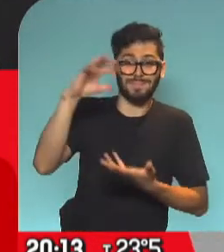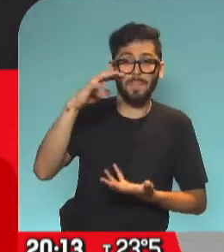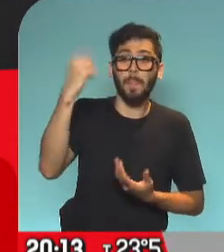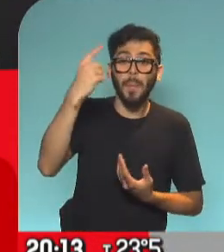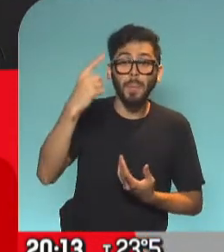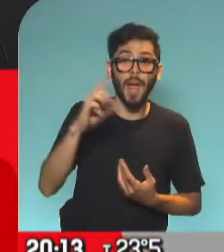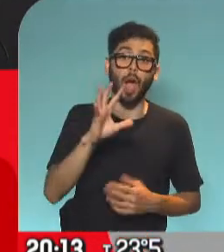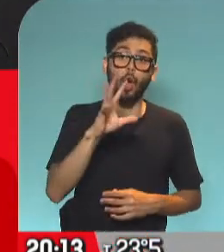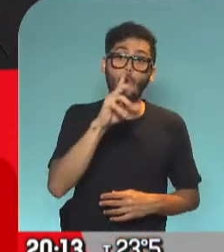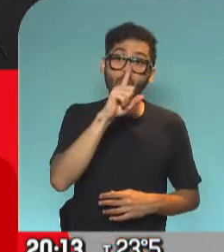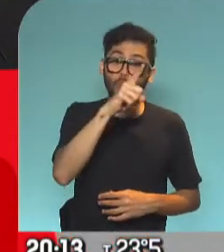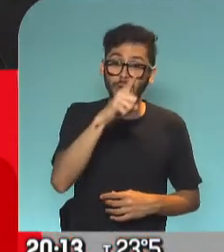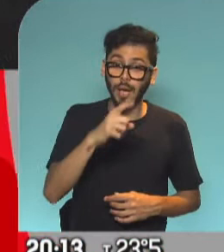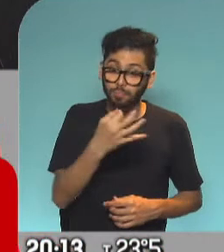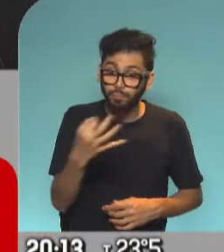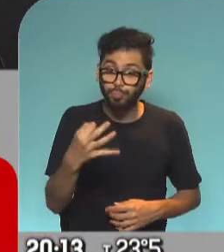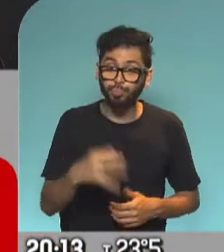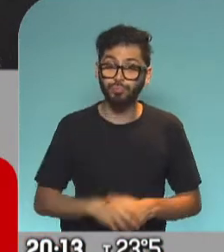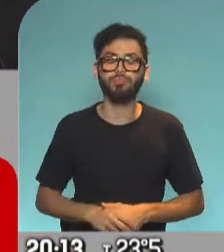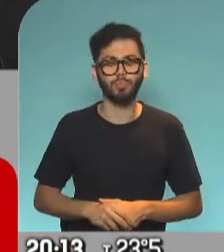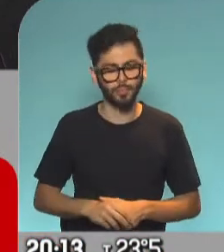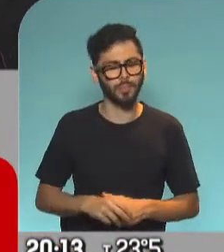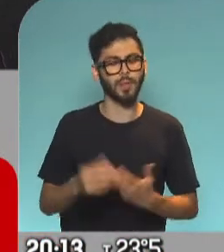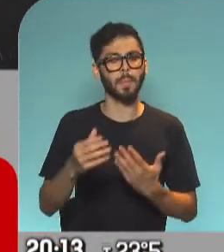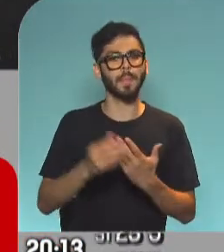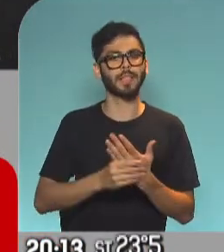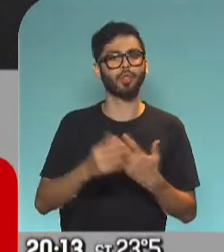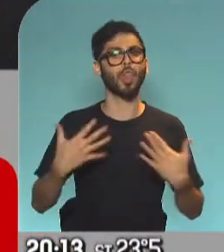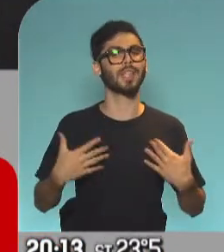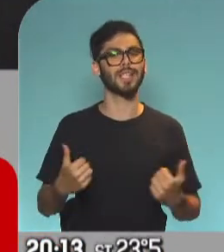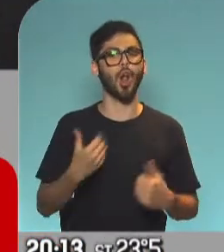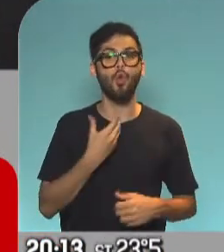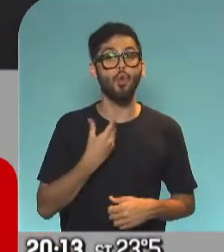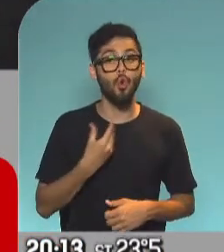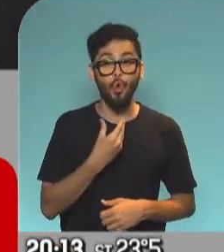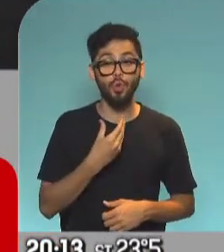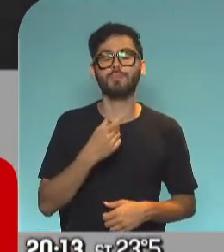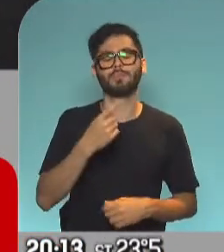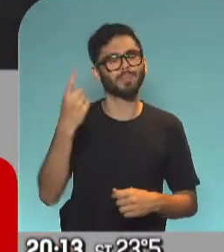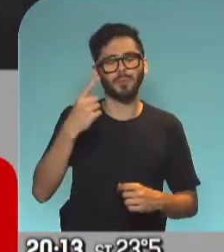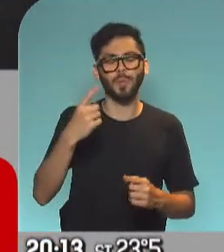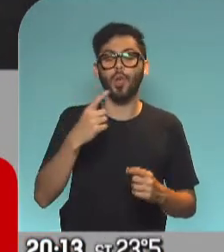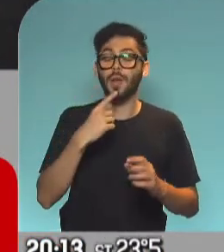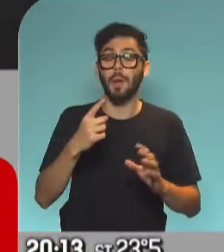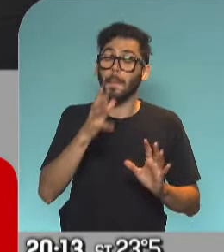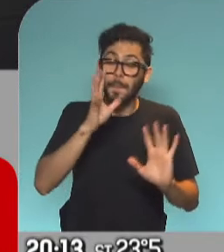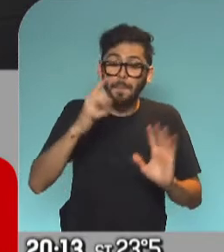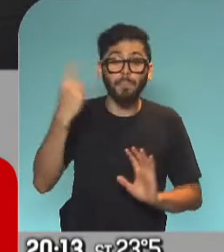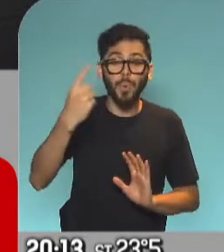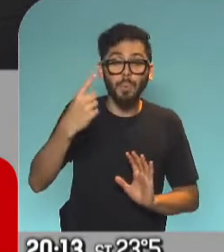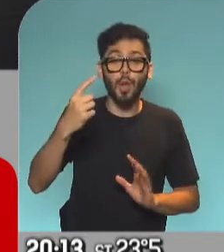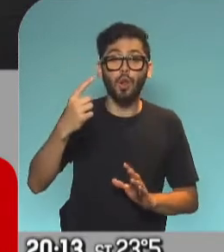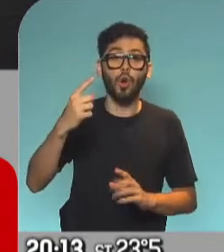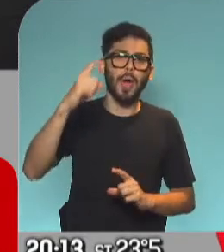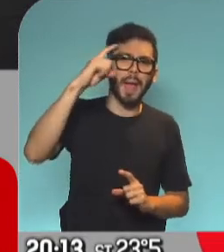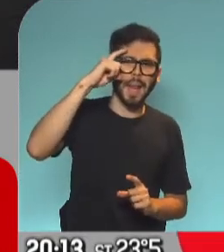de origen ruso? Sí, eso es lo que informó hoy el ministro de Salud, que lo primero que se prevé es que llegue la vacuna rusa en enero